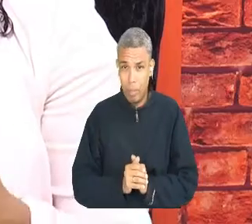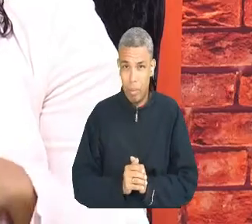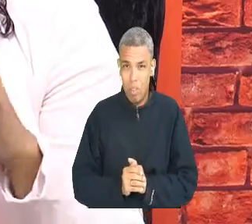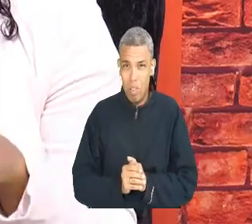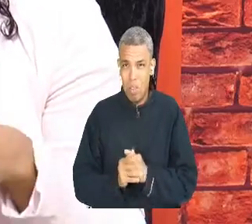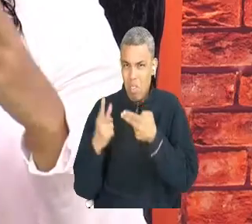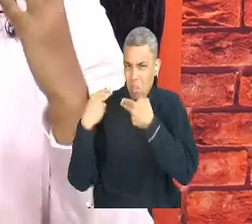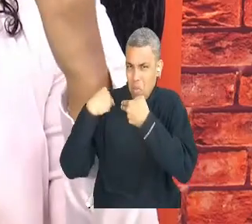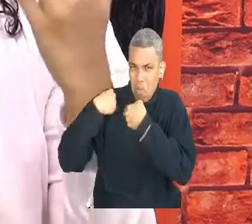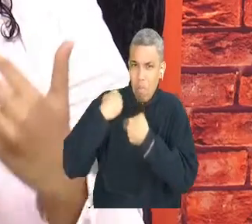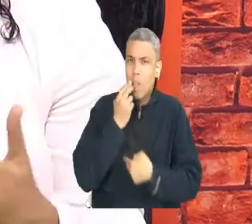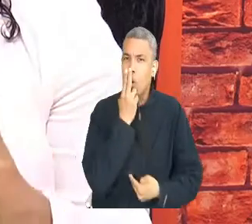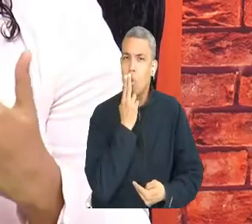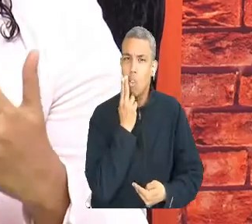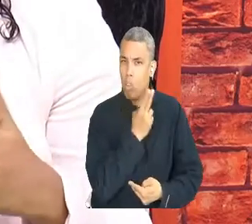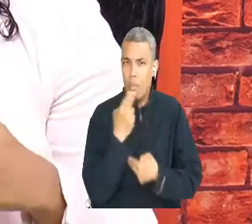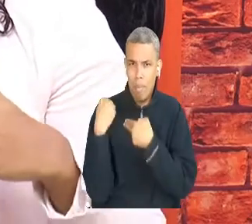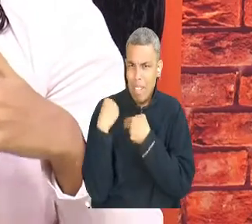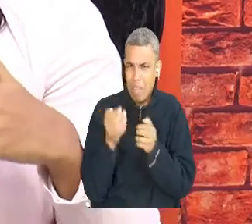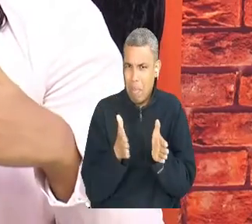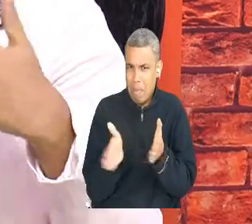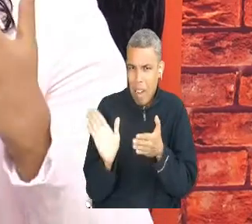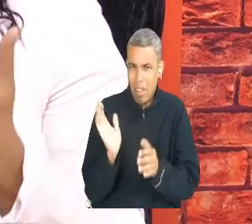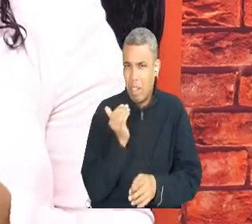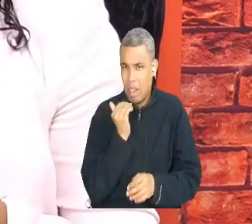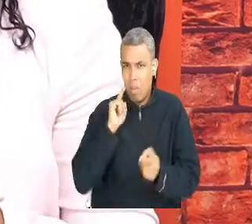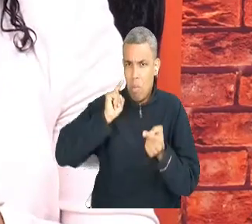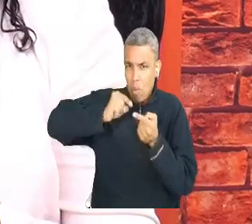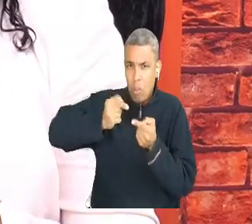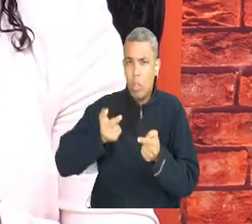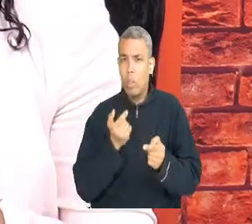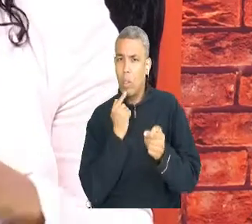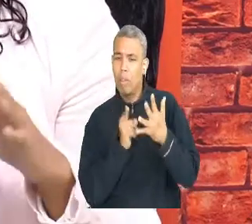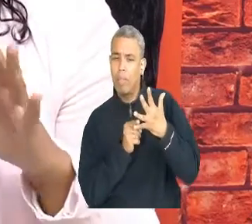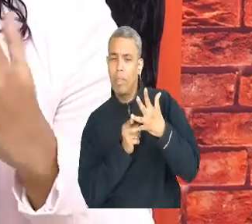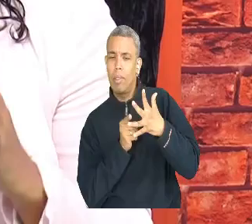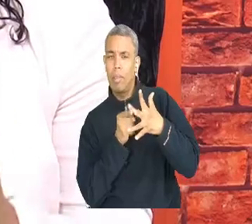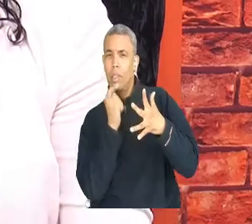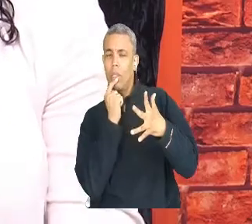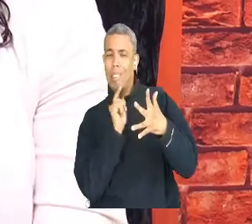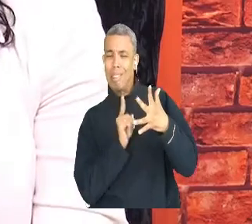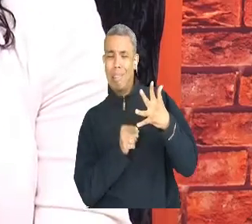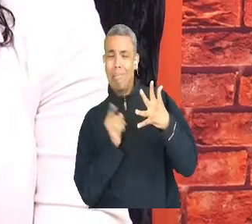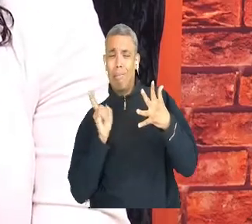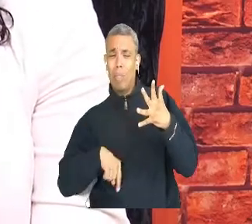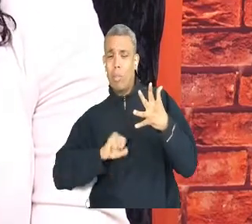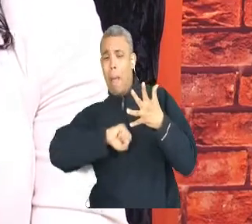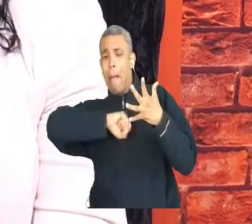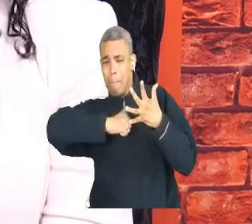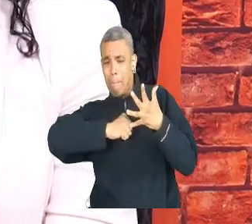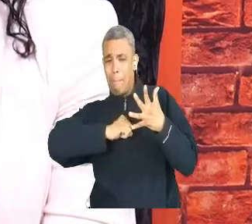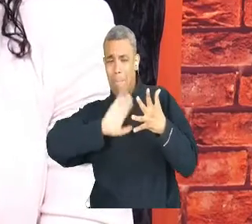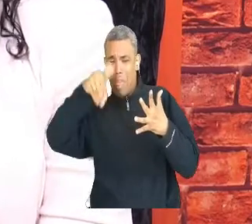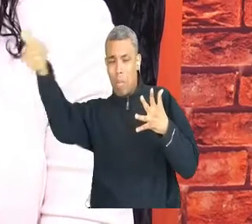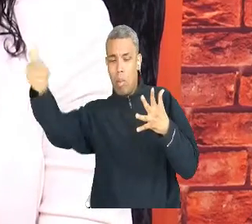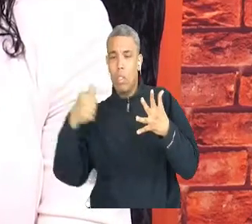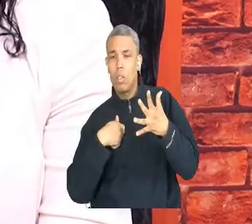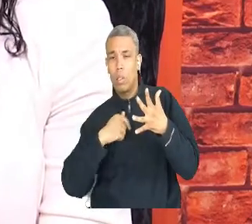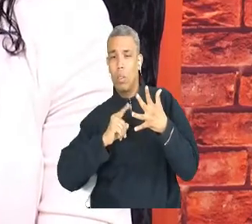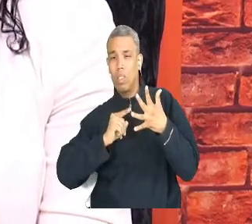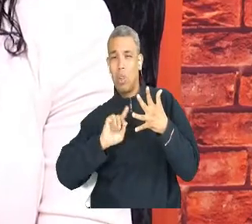tanto los planes que nos proponemos diariamente como los planes que tenemos laboral o personal es que sucede con esto eso se llama